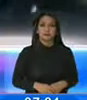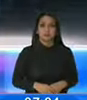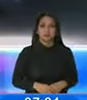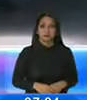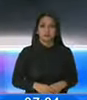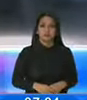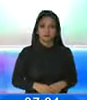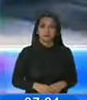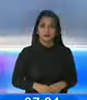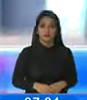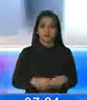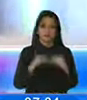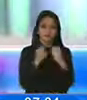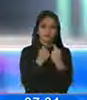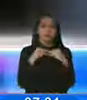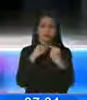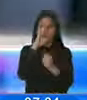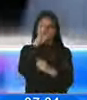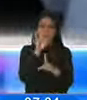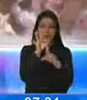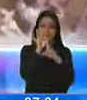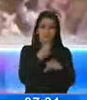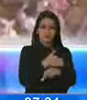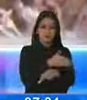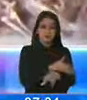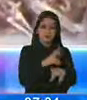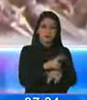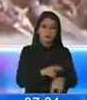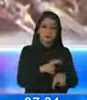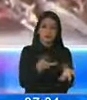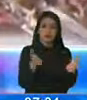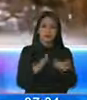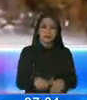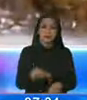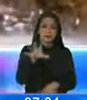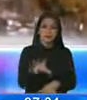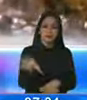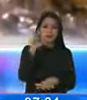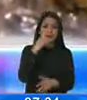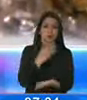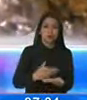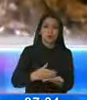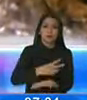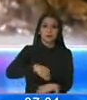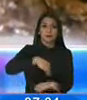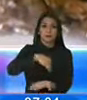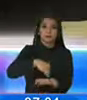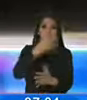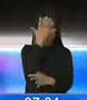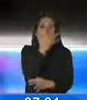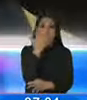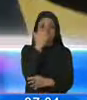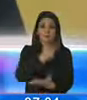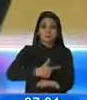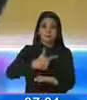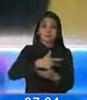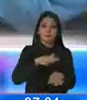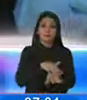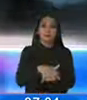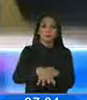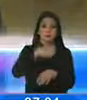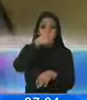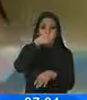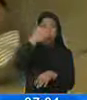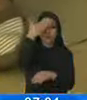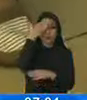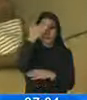En los trabajos de los grupos de élite y de inteligencia también estuvieron provincias como El Oro, Manabí, Esmeraldas, Carchi, Los Ríos, Santo Domingo de